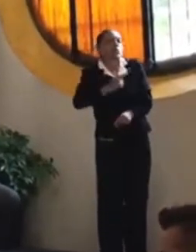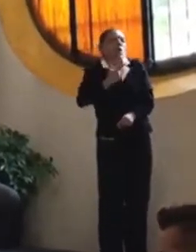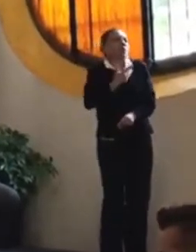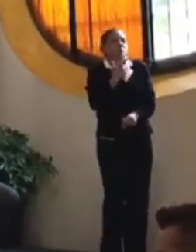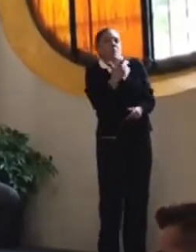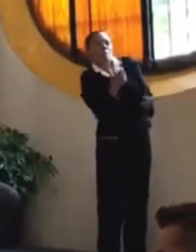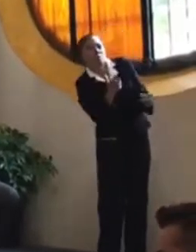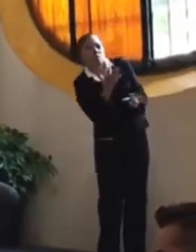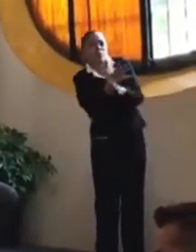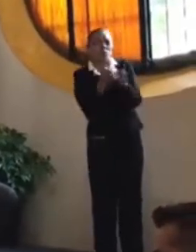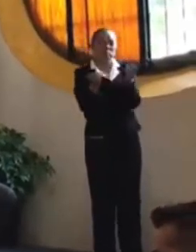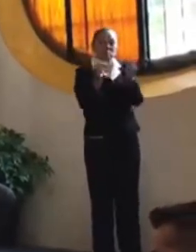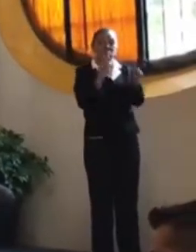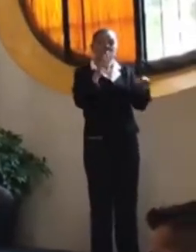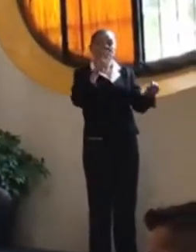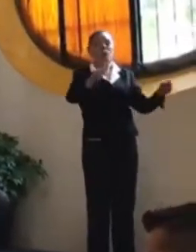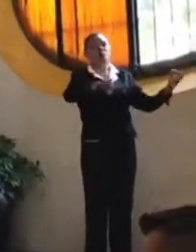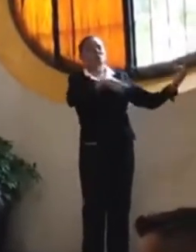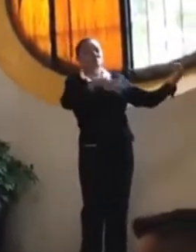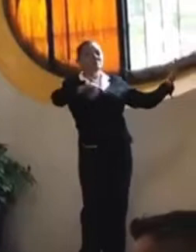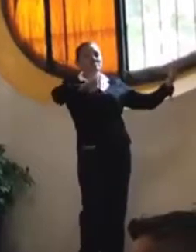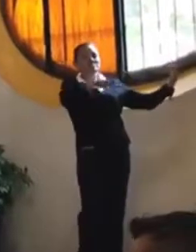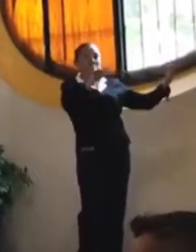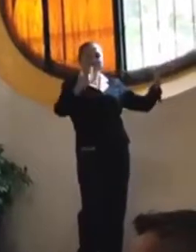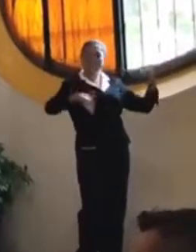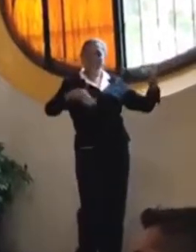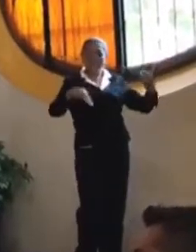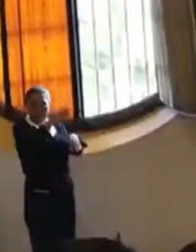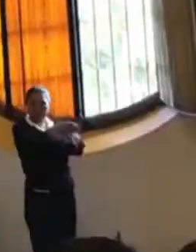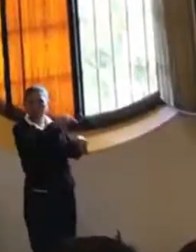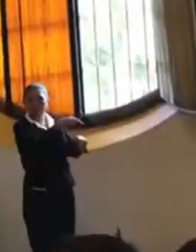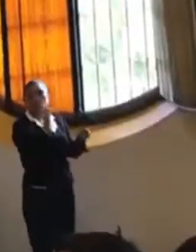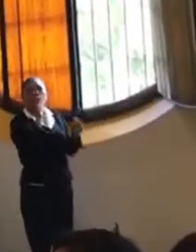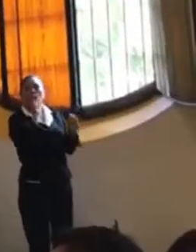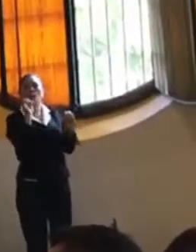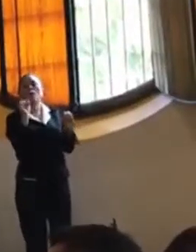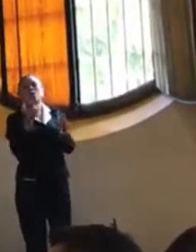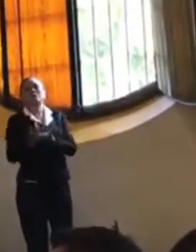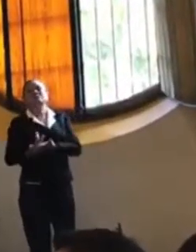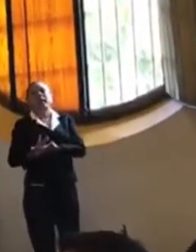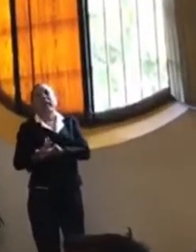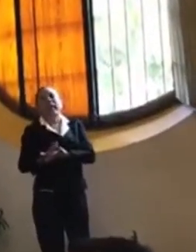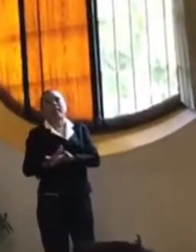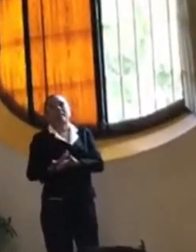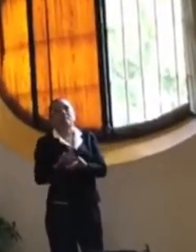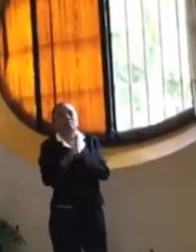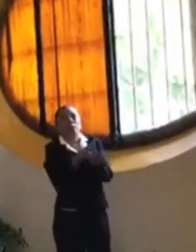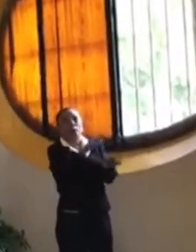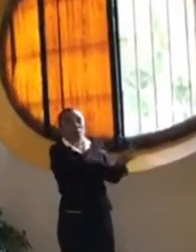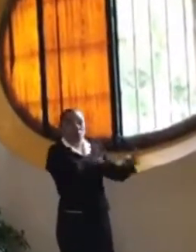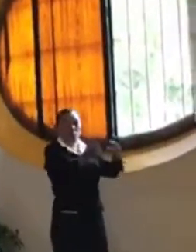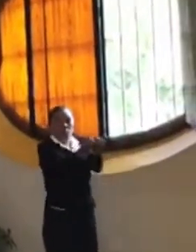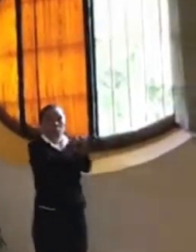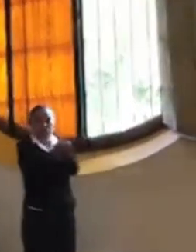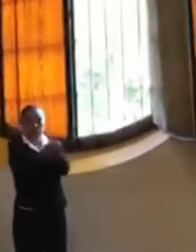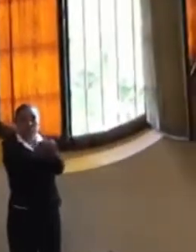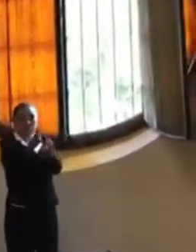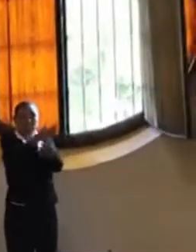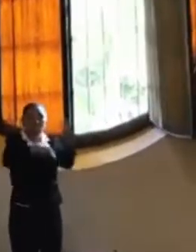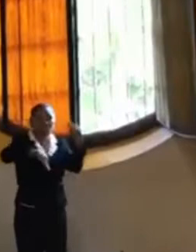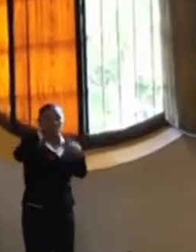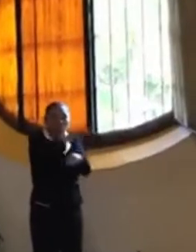cultura en la propia programa de reinserción social. Me parece tener mucha claridad en el manejo también de esa